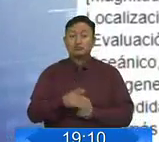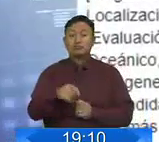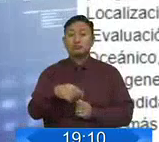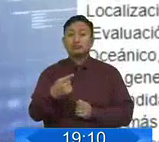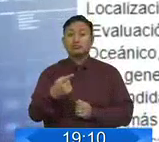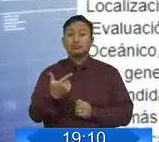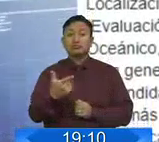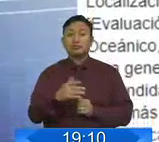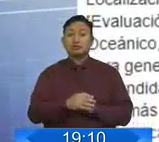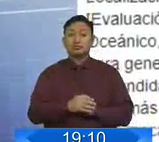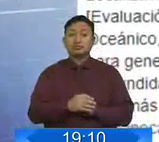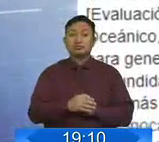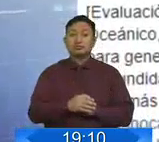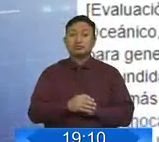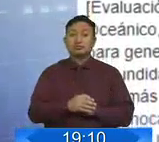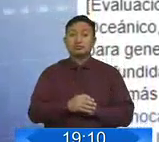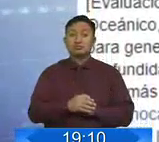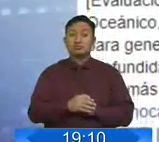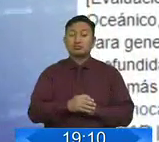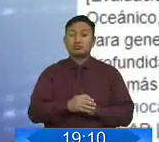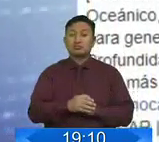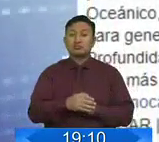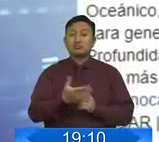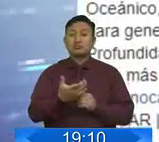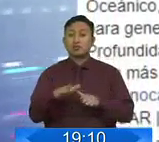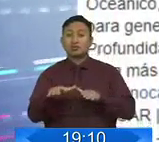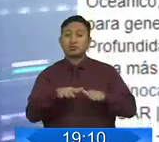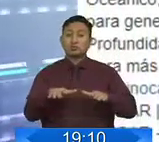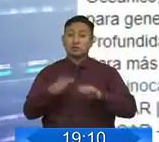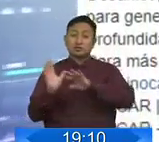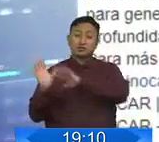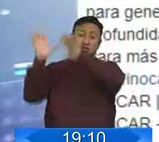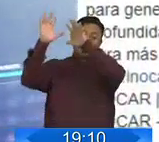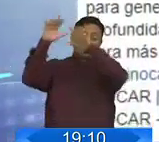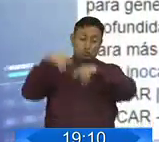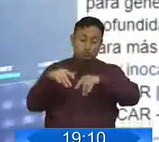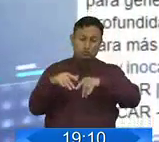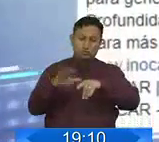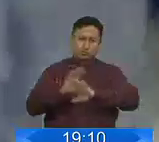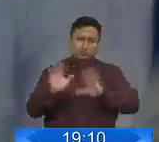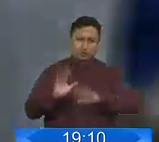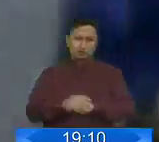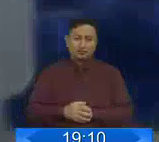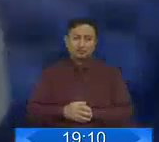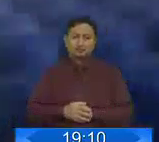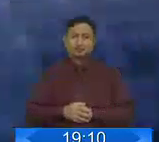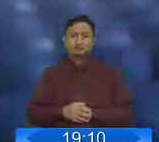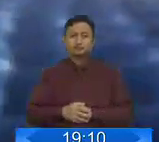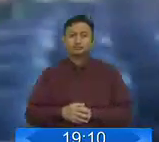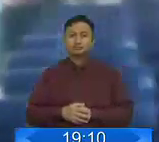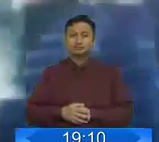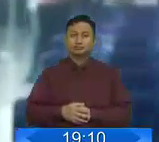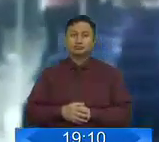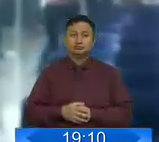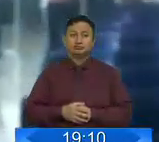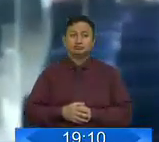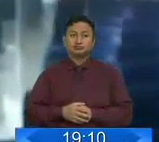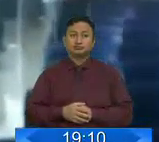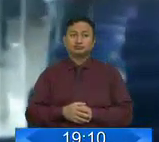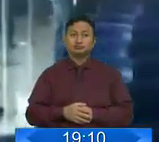las condiciones necesarias para generar un tsunami en las costas ecuatorianas, informó Adriana